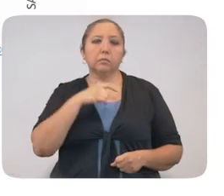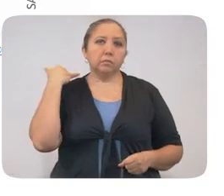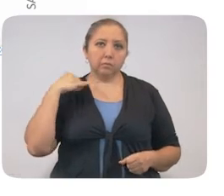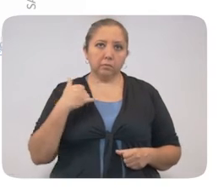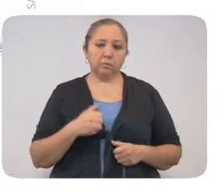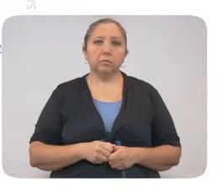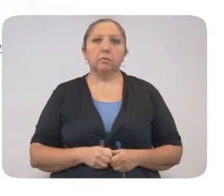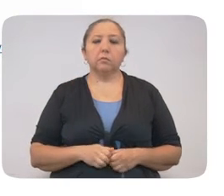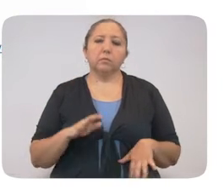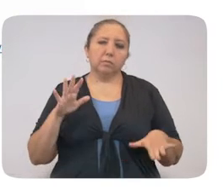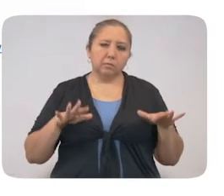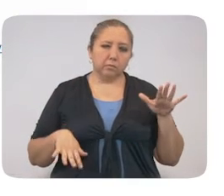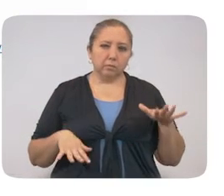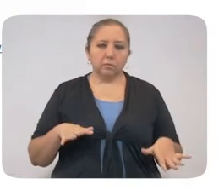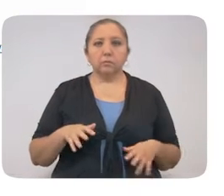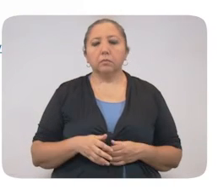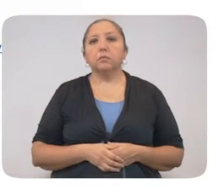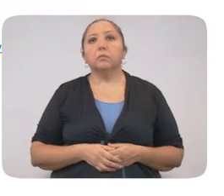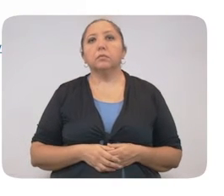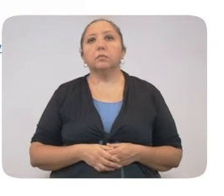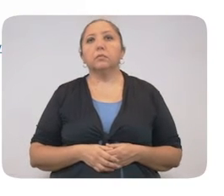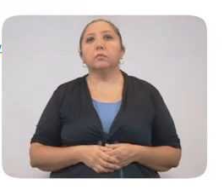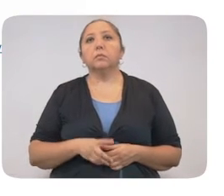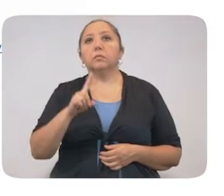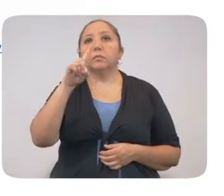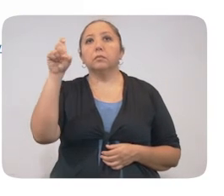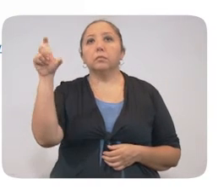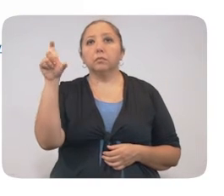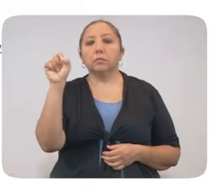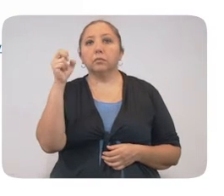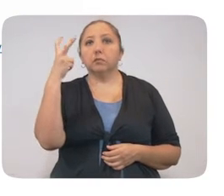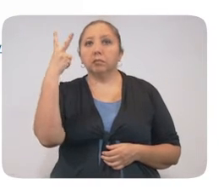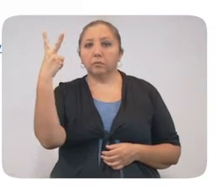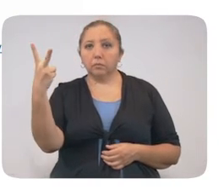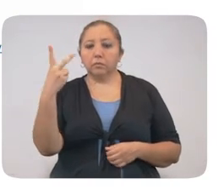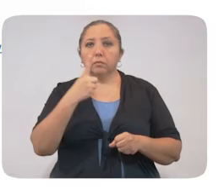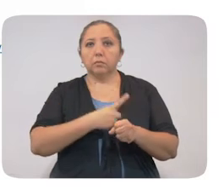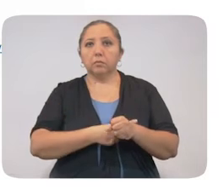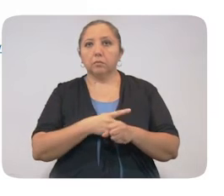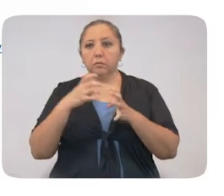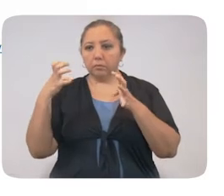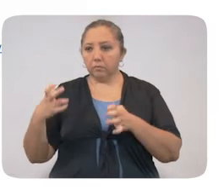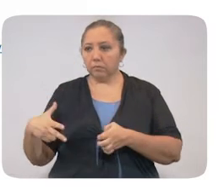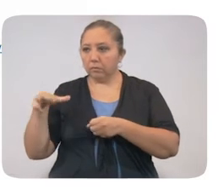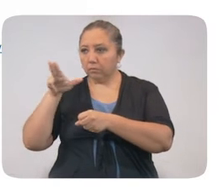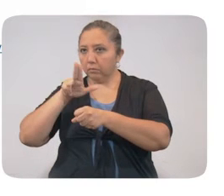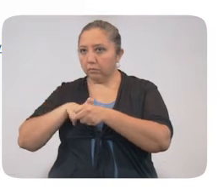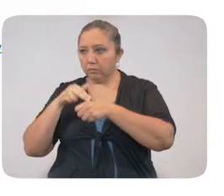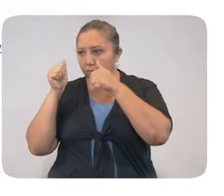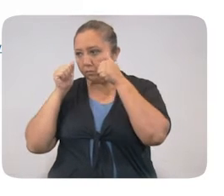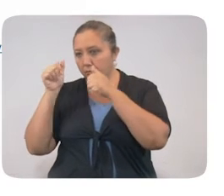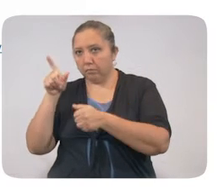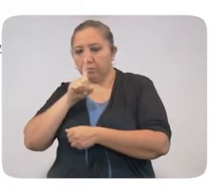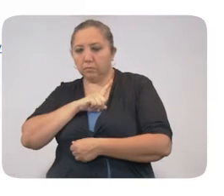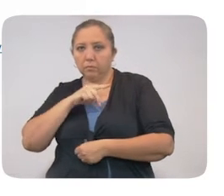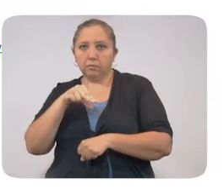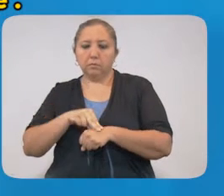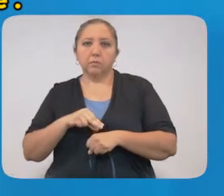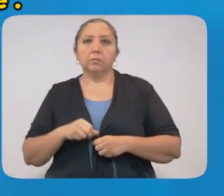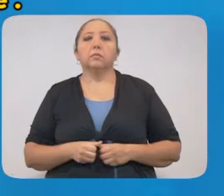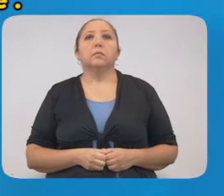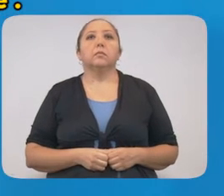de Yucatán. Presentan síntomas leves. 122 de los casos confirmados están hospitalizados y en aislamiento